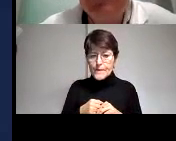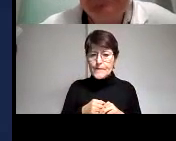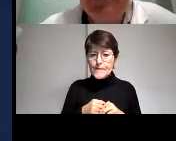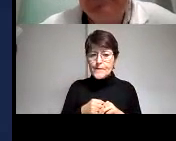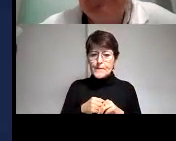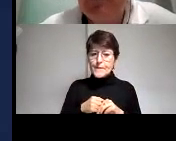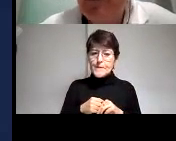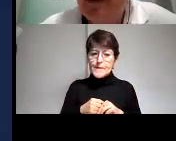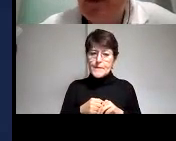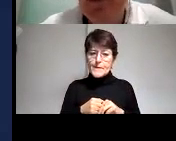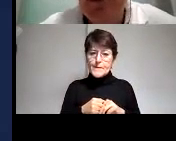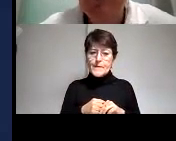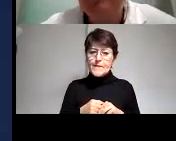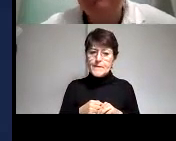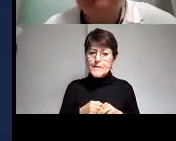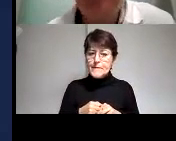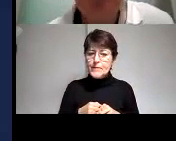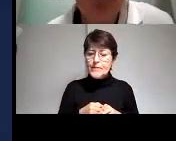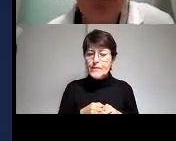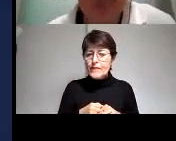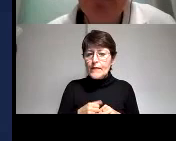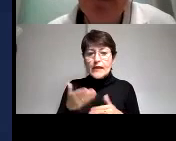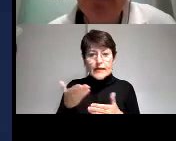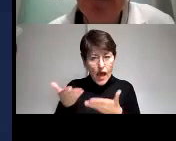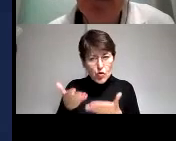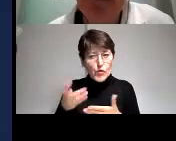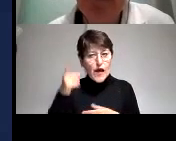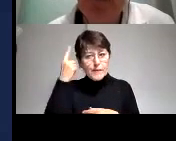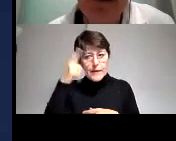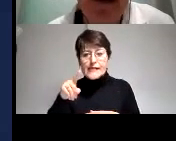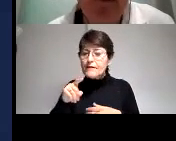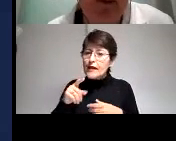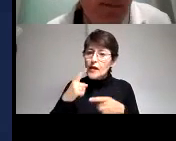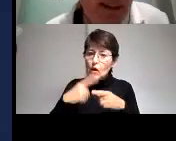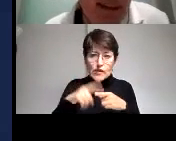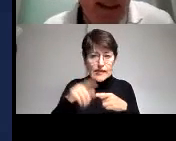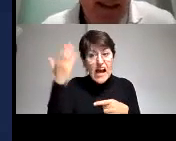abriendo opciones de tratamiento para enfermedades que hasta ahora